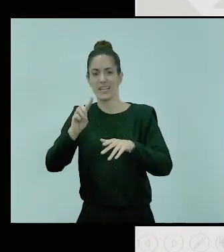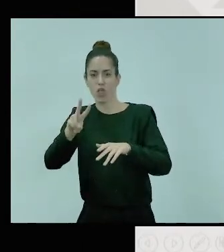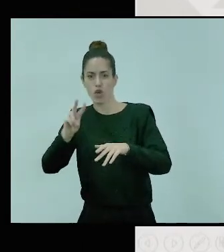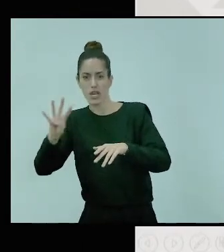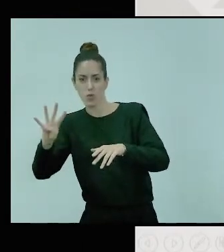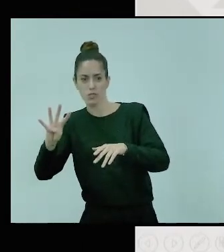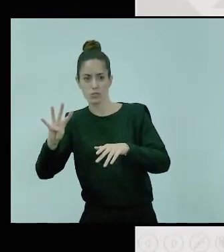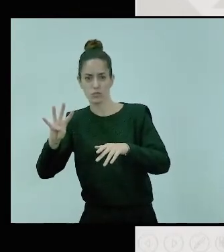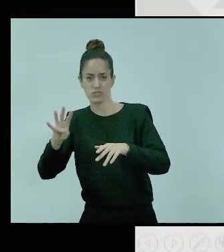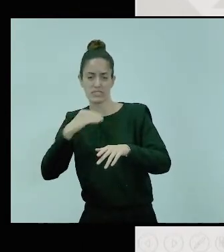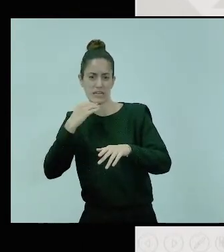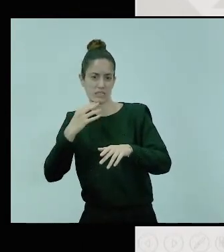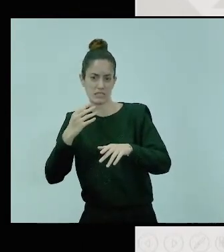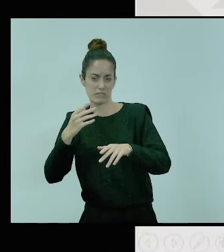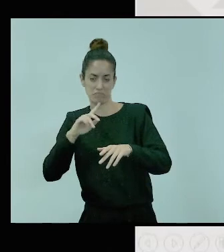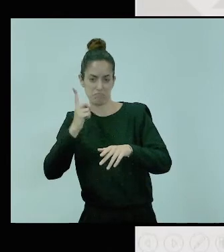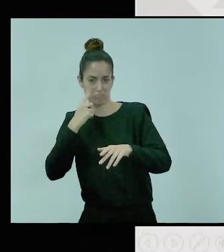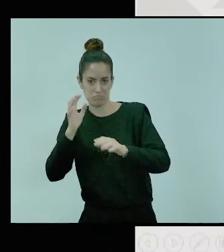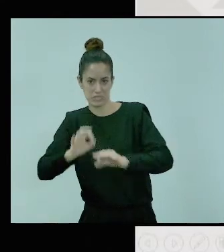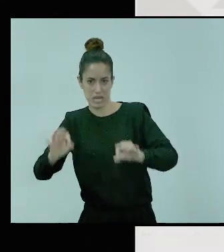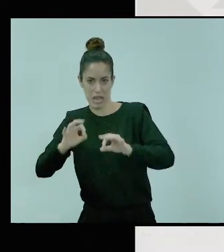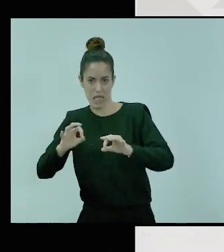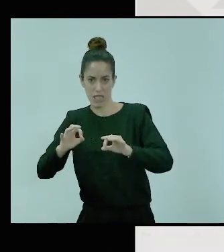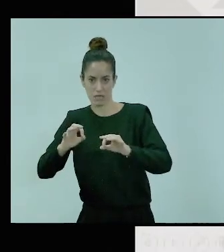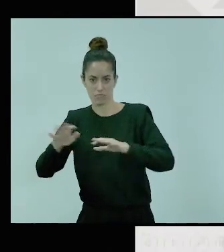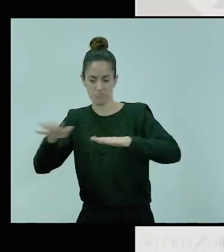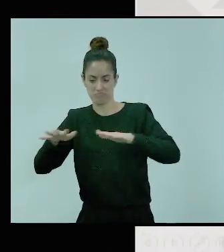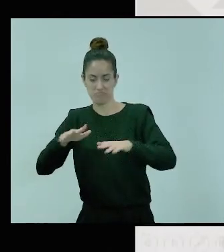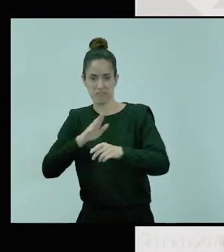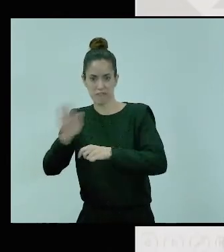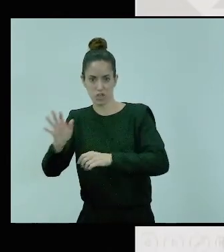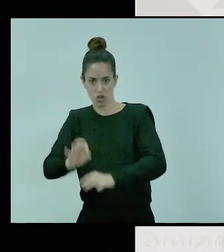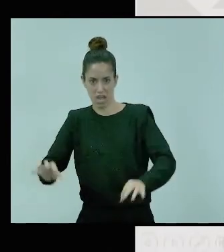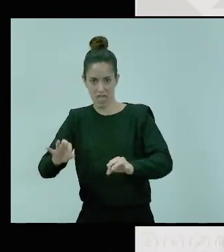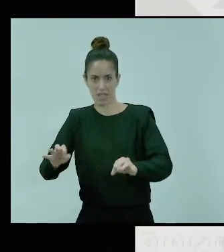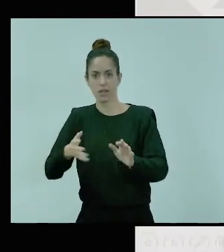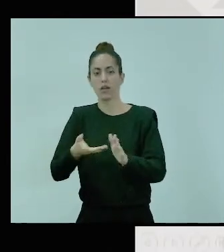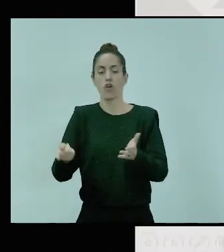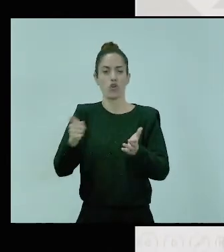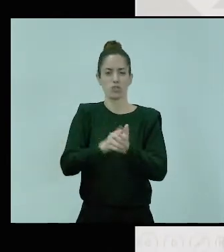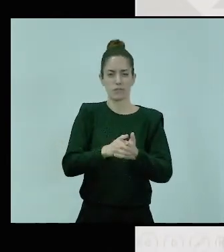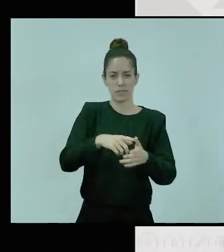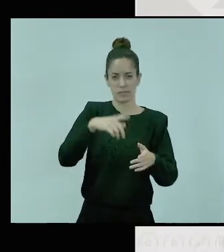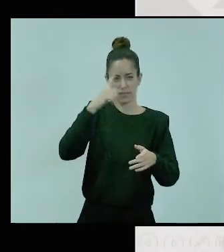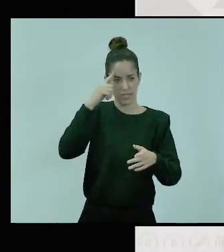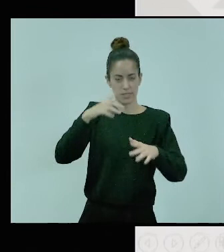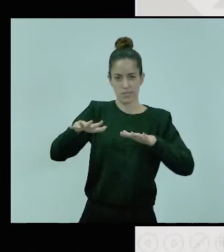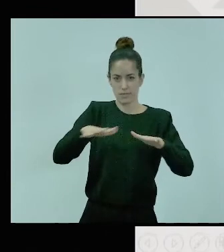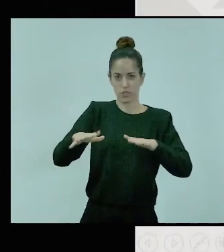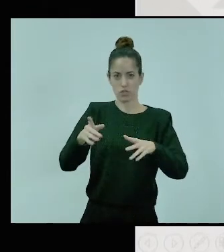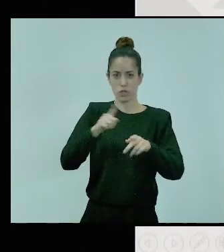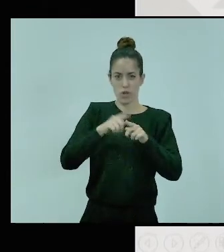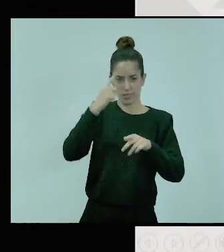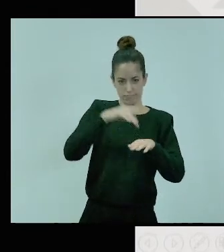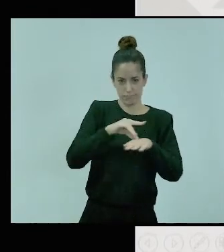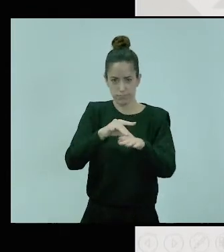4 casi ni se habían enterado de lo que fue el paso de la onda sísmica. Volvemos a orientar esa vibración y